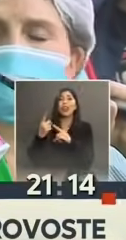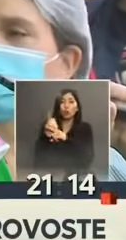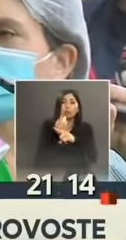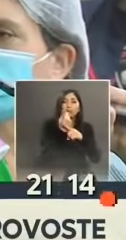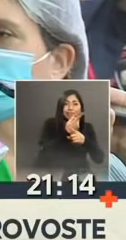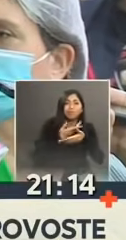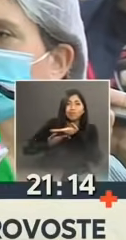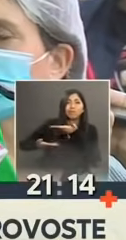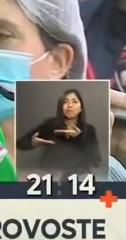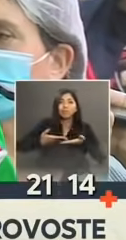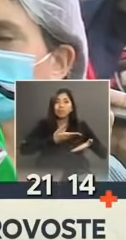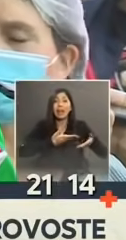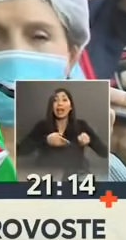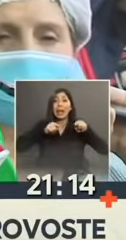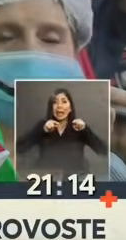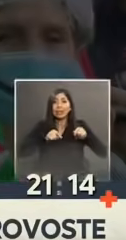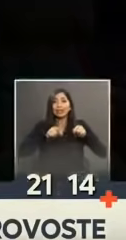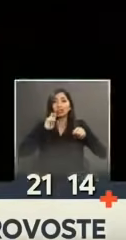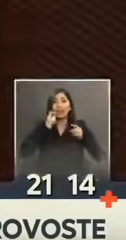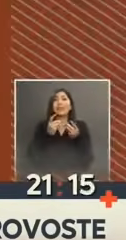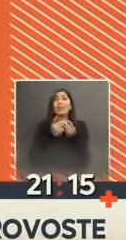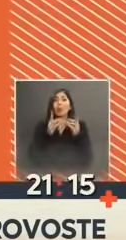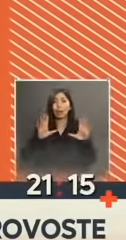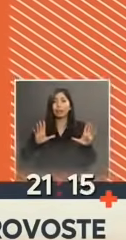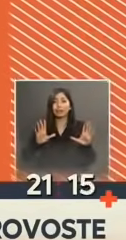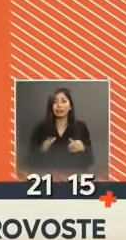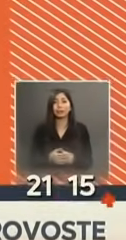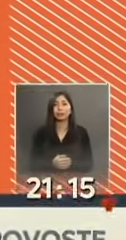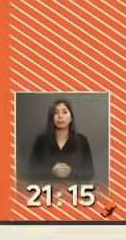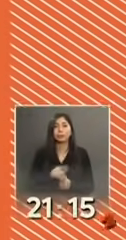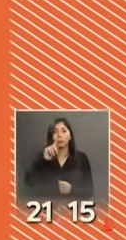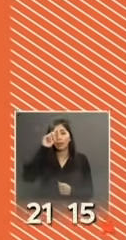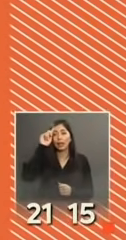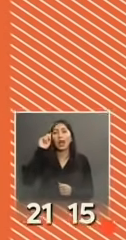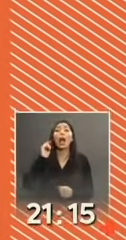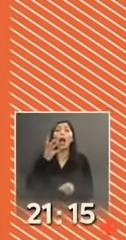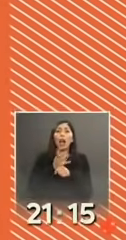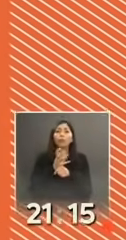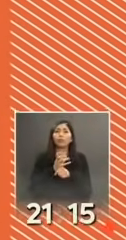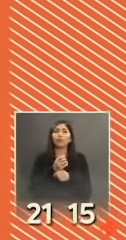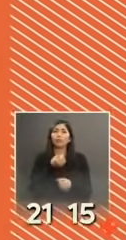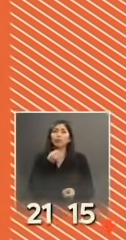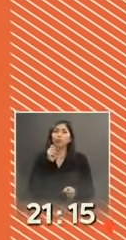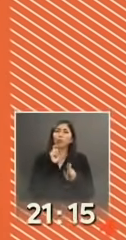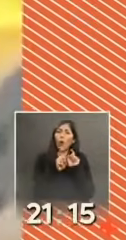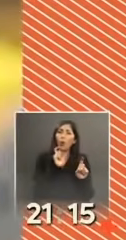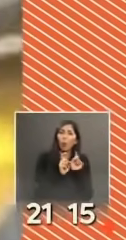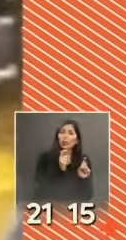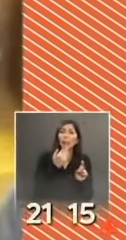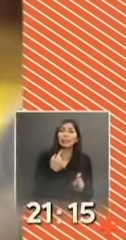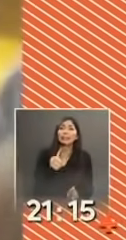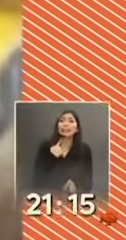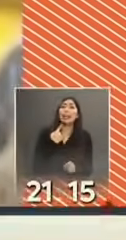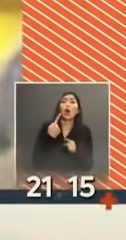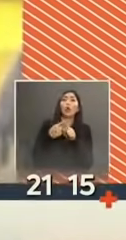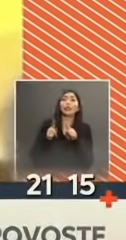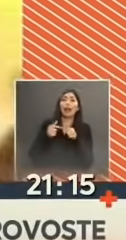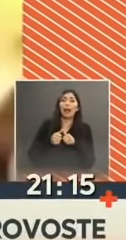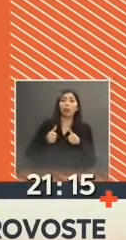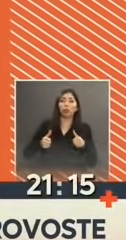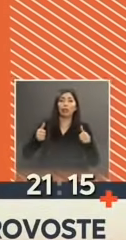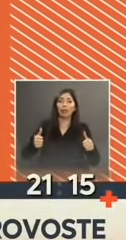el instrumento que en una democracia nos tenemos que dar. Violencia verbal o física que también ha afectado a otras autoridades, pero que ha encontrado